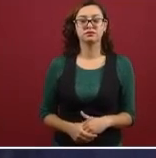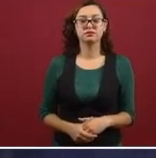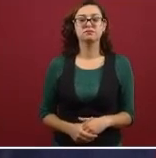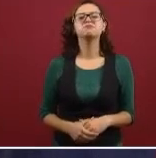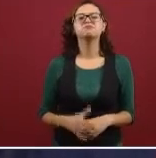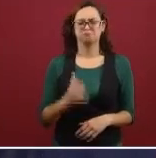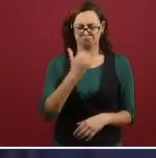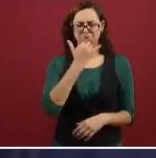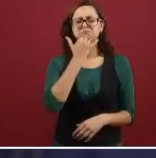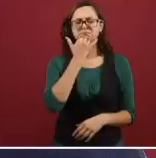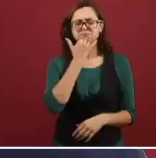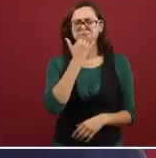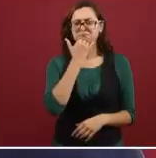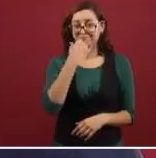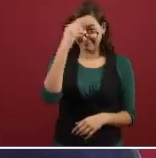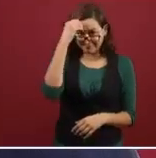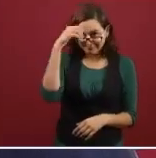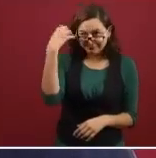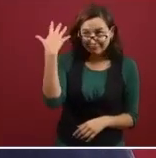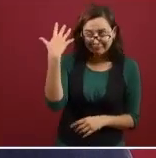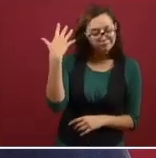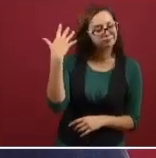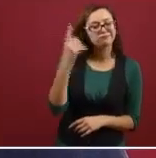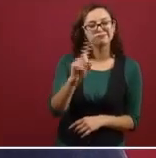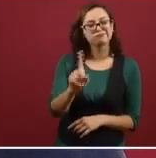pero no olvidar.